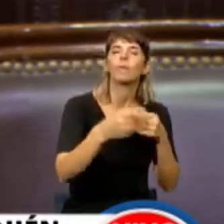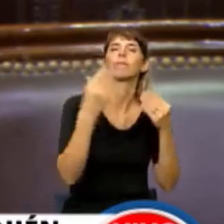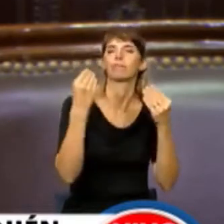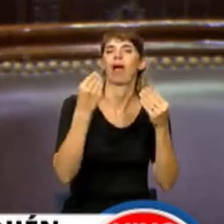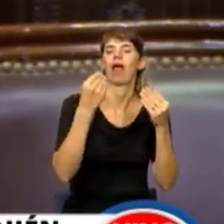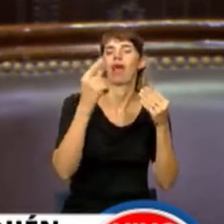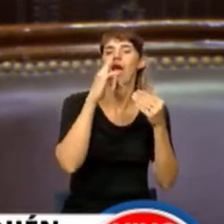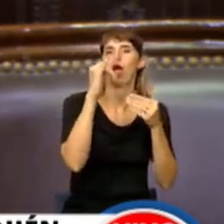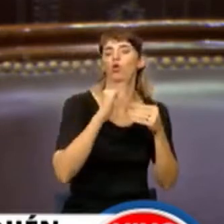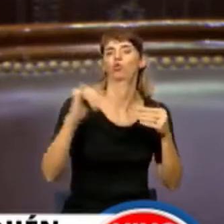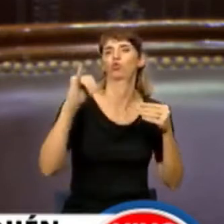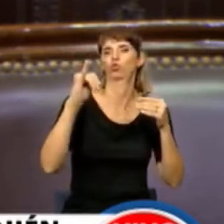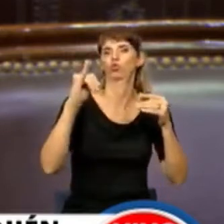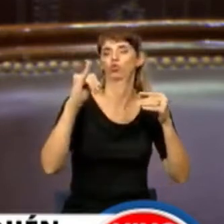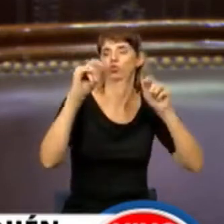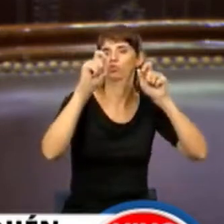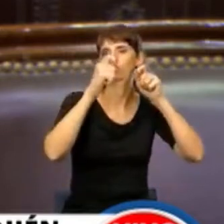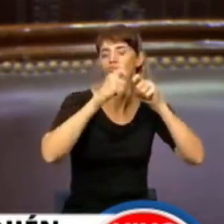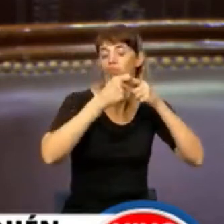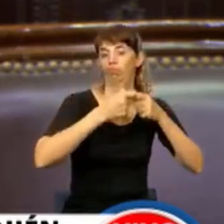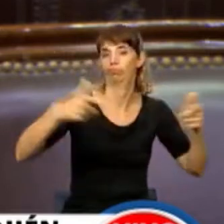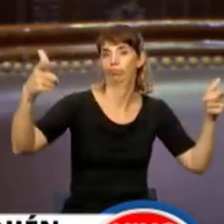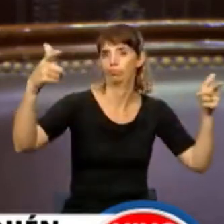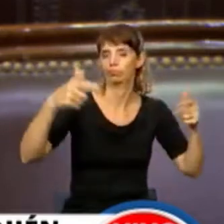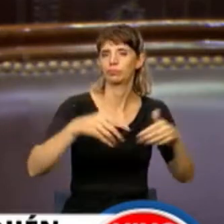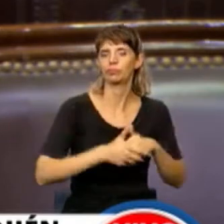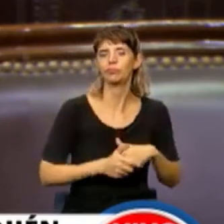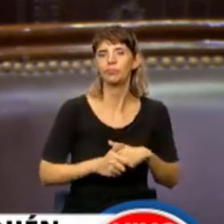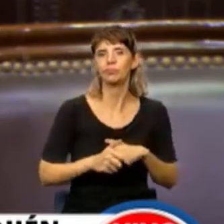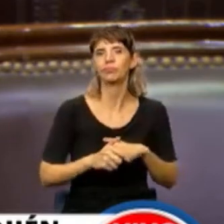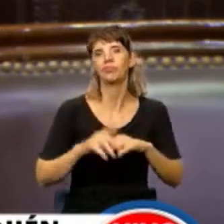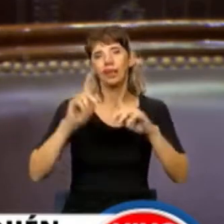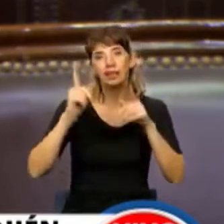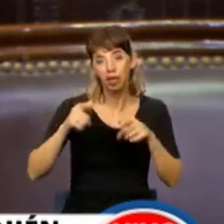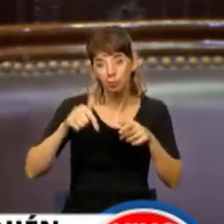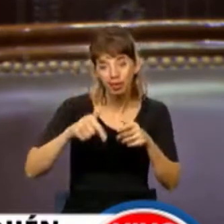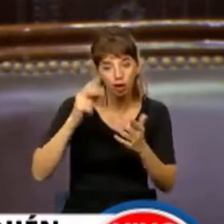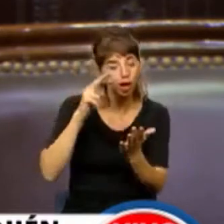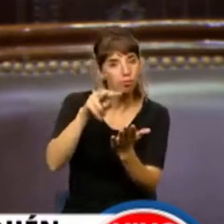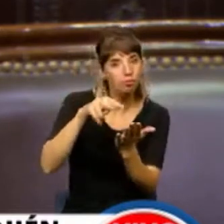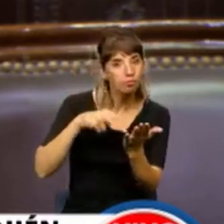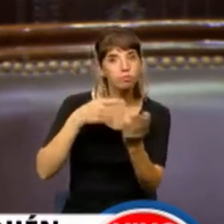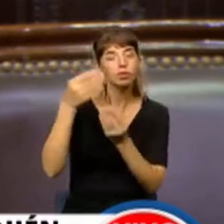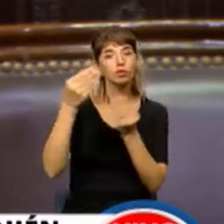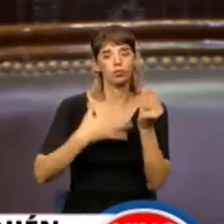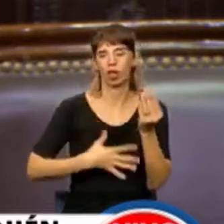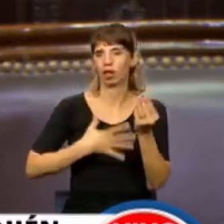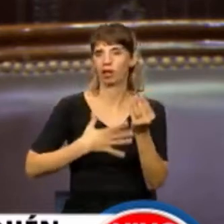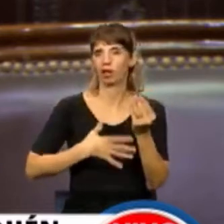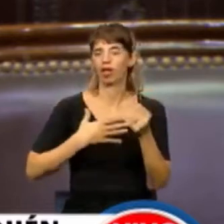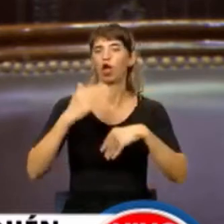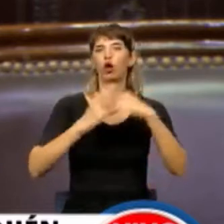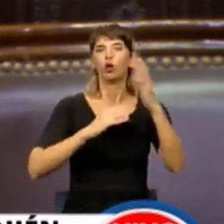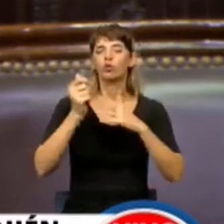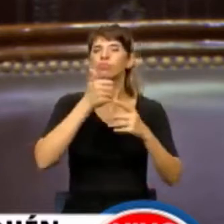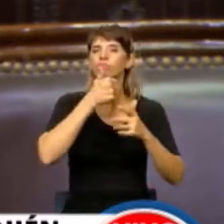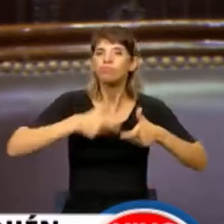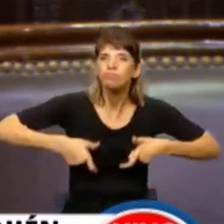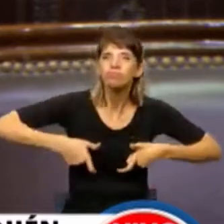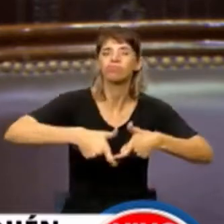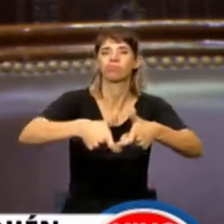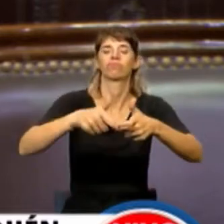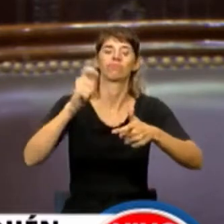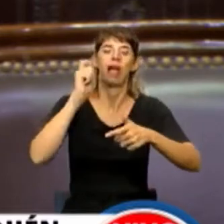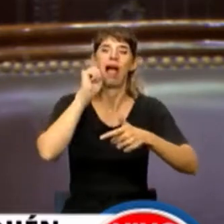eléctrica. También vemos con muchísima alegría en este presupuesto la construcción de un gasoducto que va a permitir a los